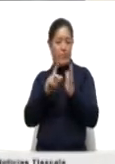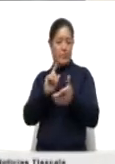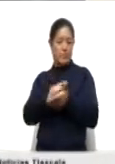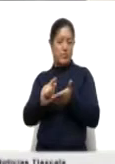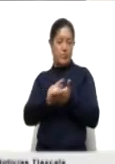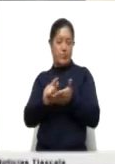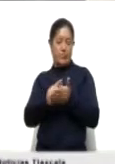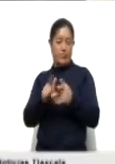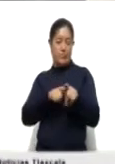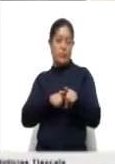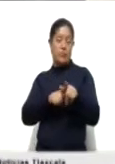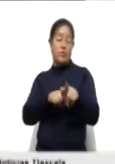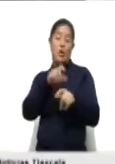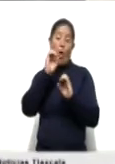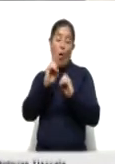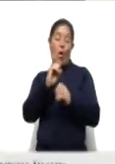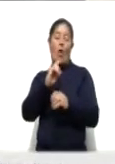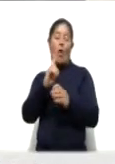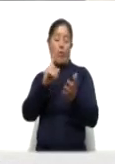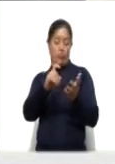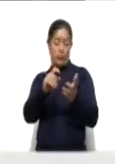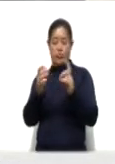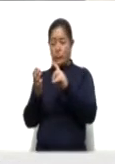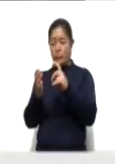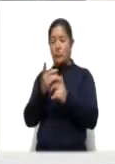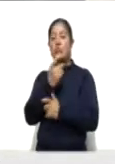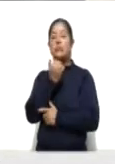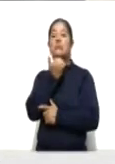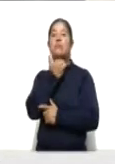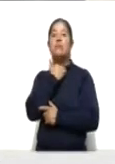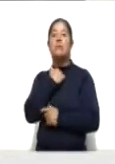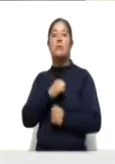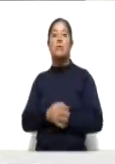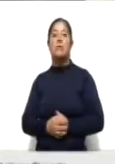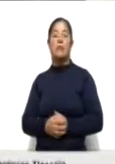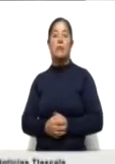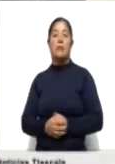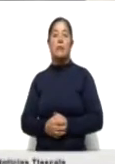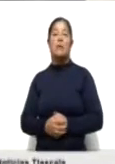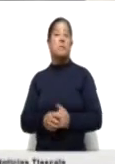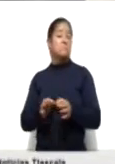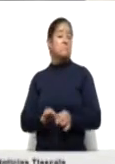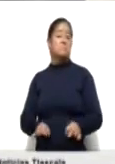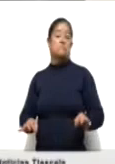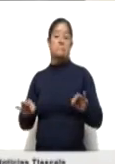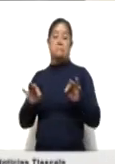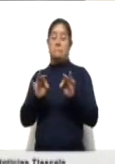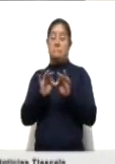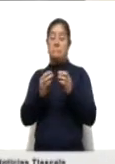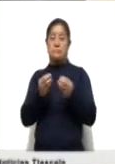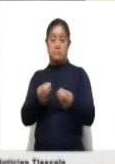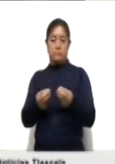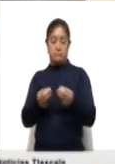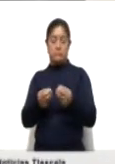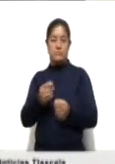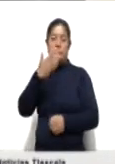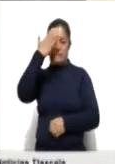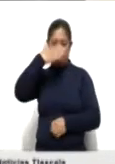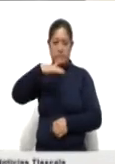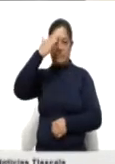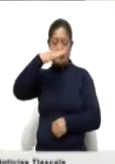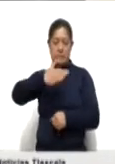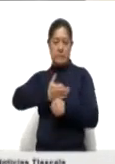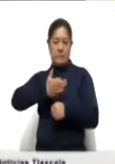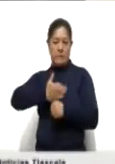frecuente de manos con alcohol gel es muy importante. Y sobre todo porque, bueno, sabemos que ahorita ya estamos en